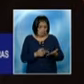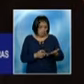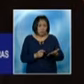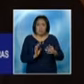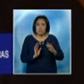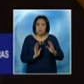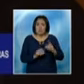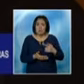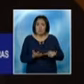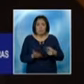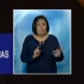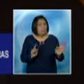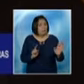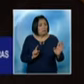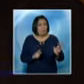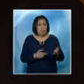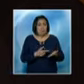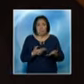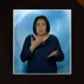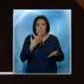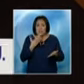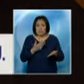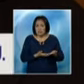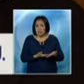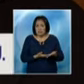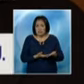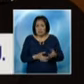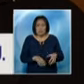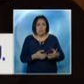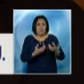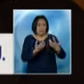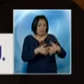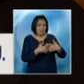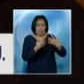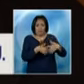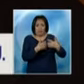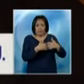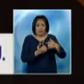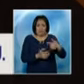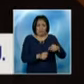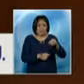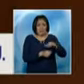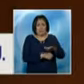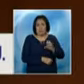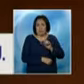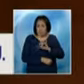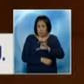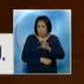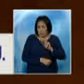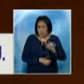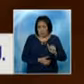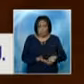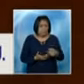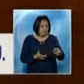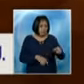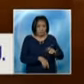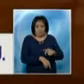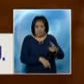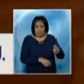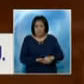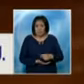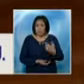pasar, pero la falla ha sido de la envasadora de la fábrica de allá, en el Sicuani. Durante todo este tiempo,